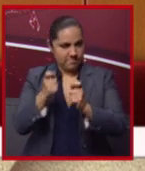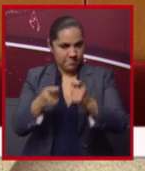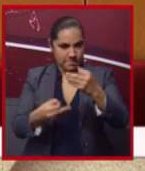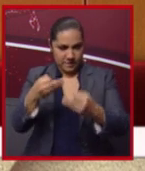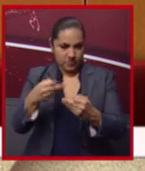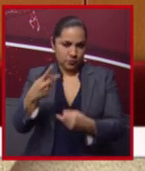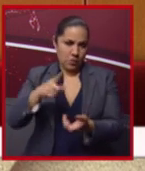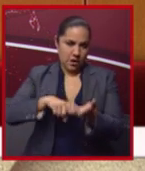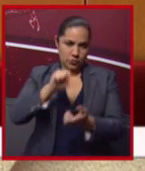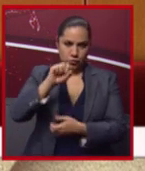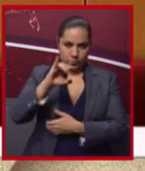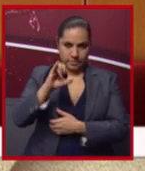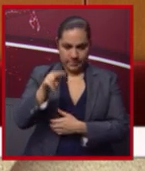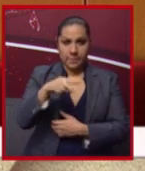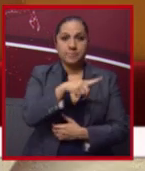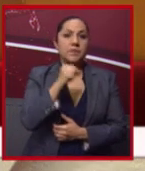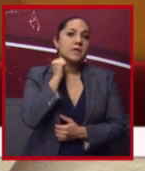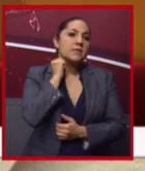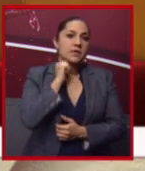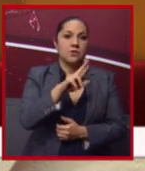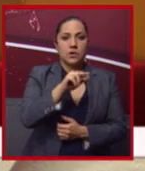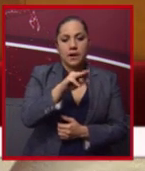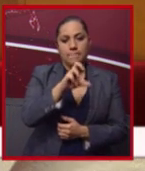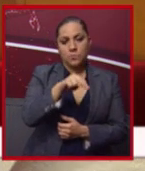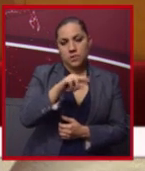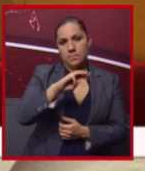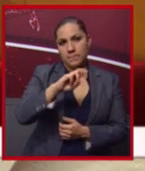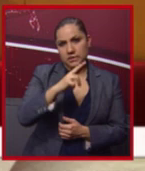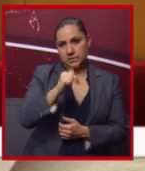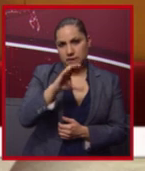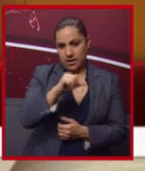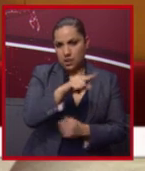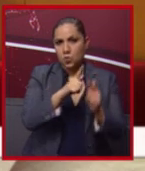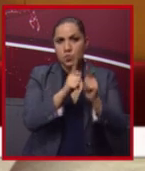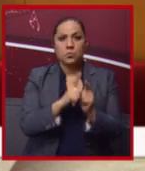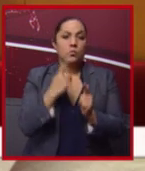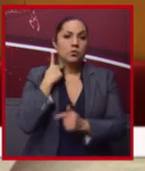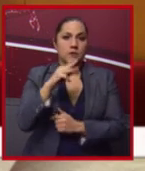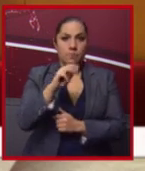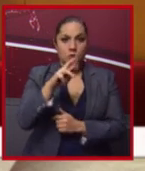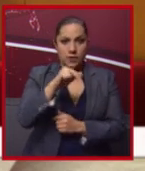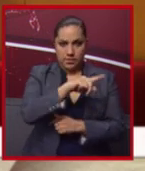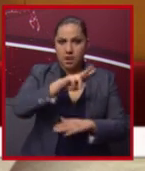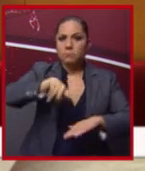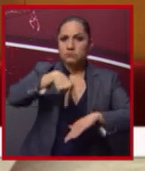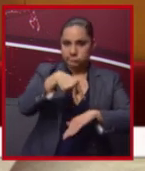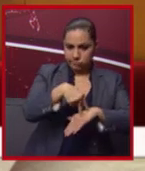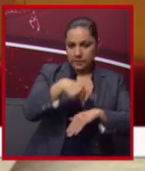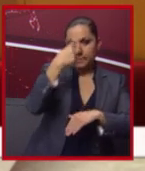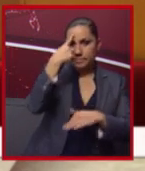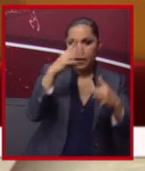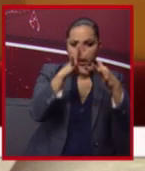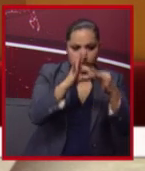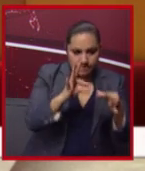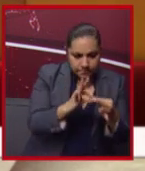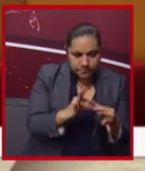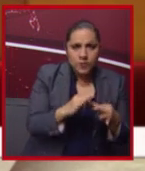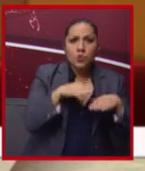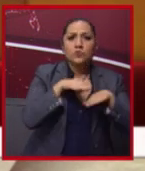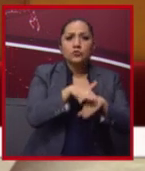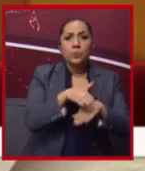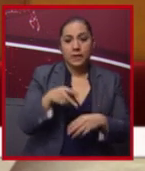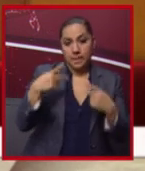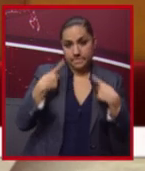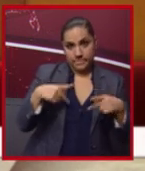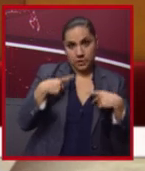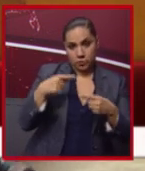senador Julio Ramón Menchaca Salazar de Morena quien subió a tribuna a fundamentar el dictamen que establece la elegibilidad de las personas que integran